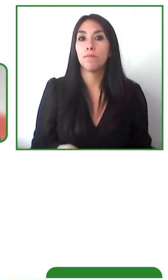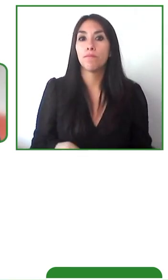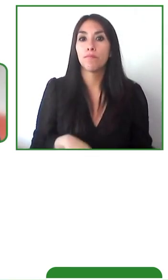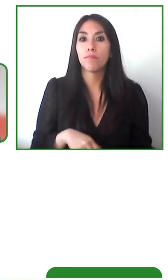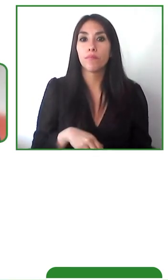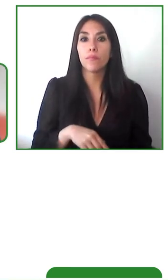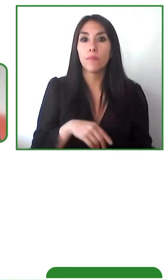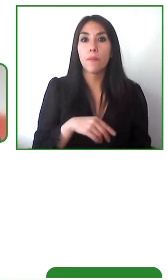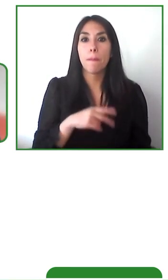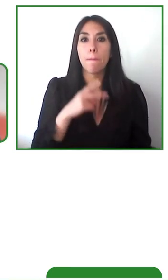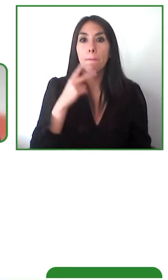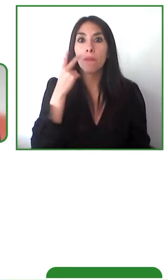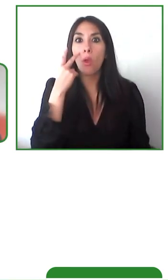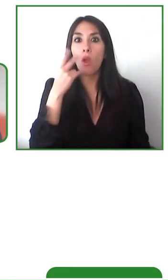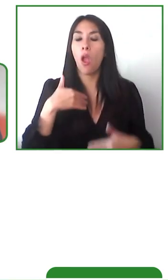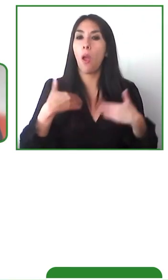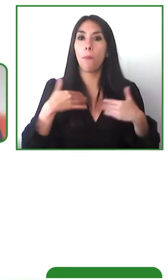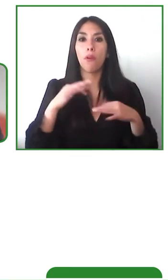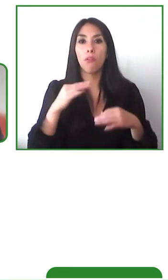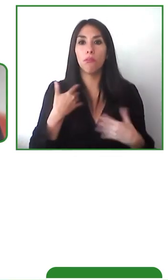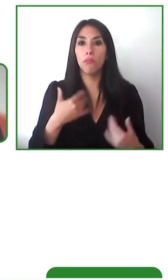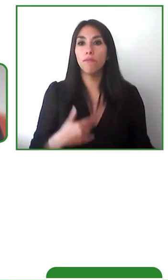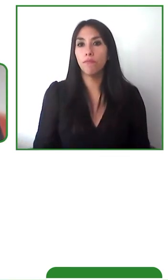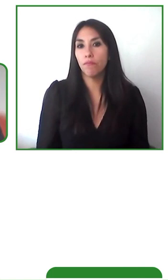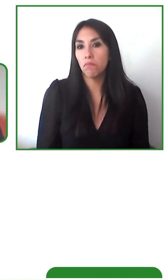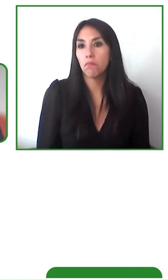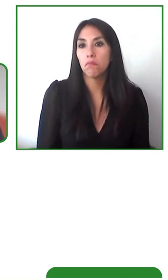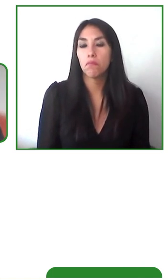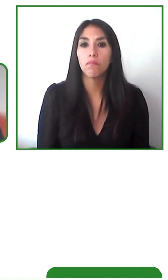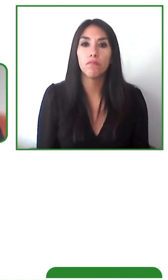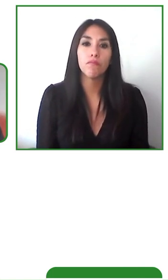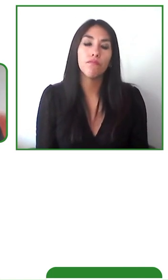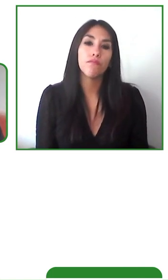Cautivar, vivir. Y por último,